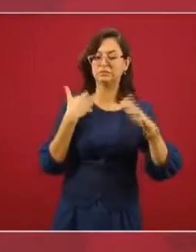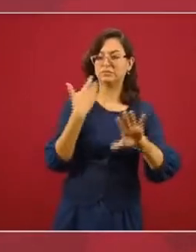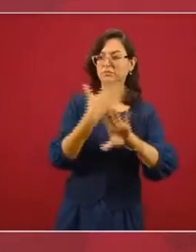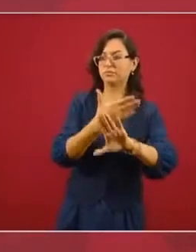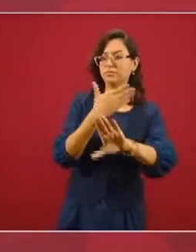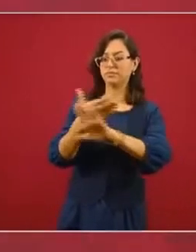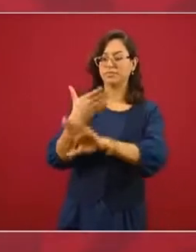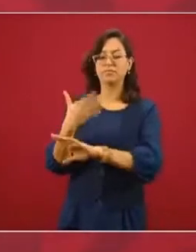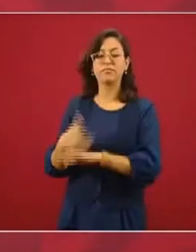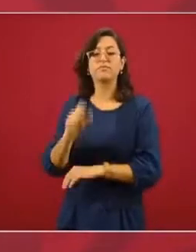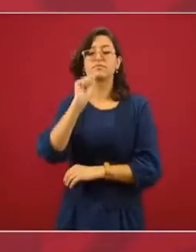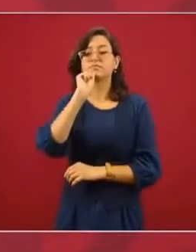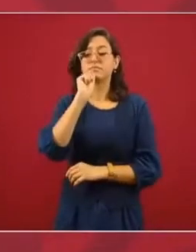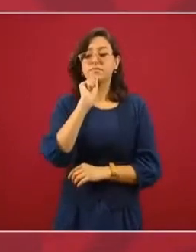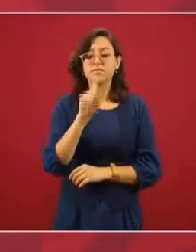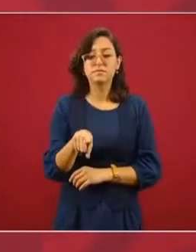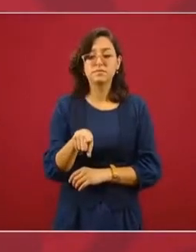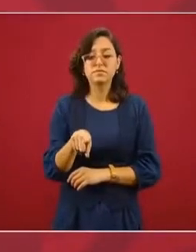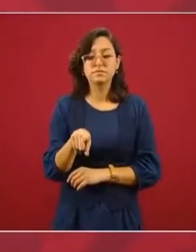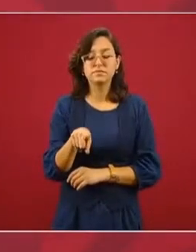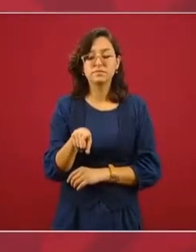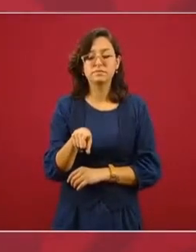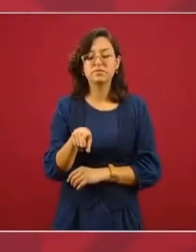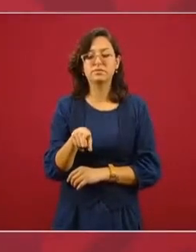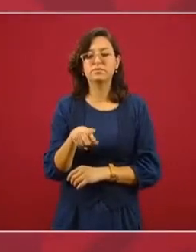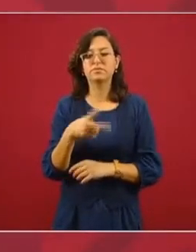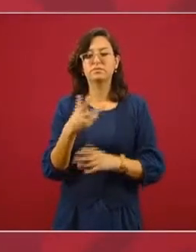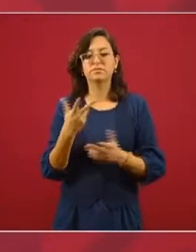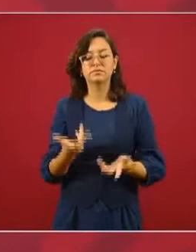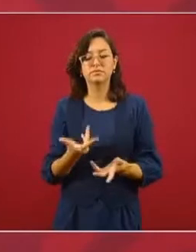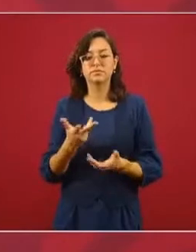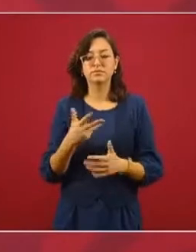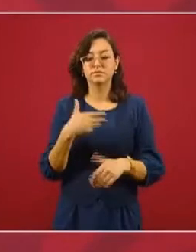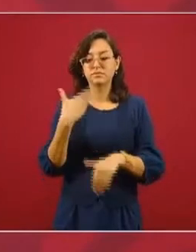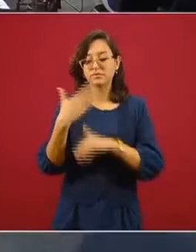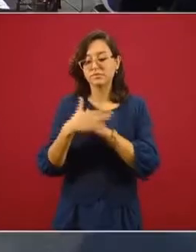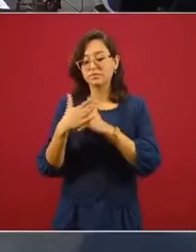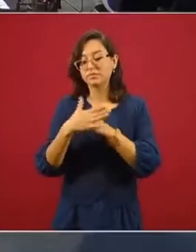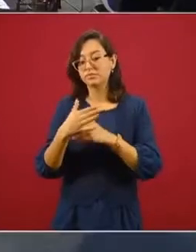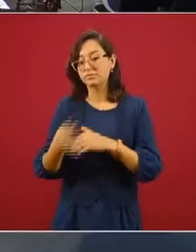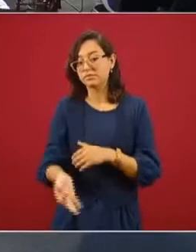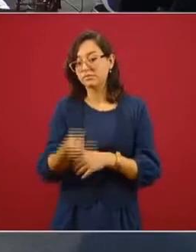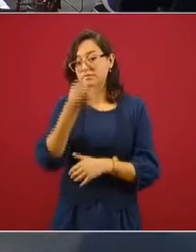medida también que se vayan acercando las elecciones,